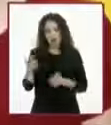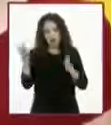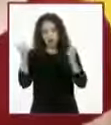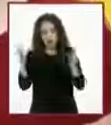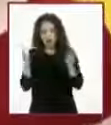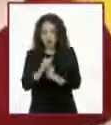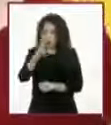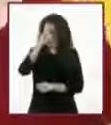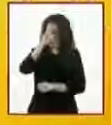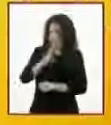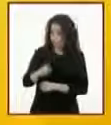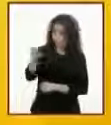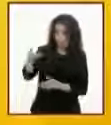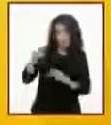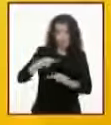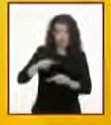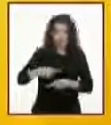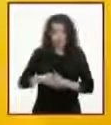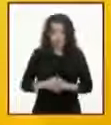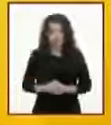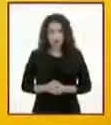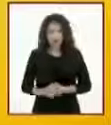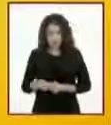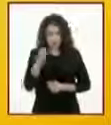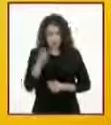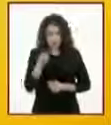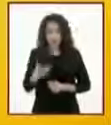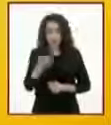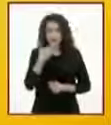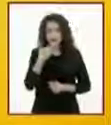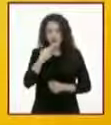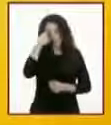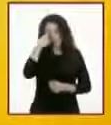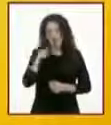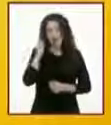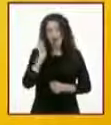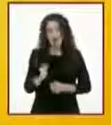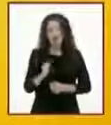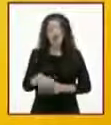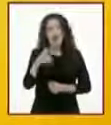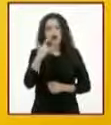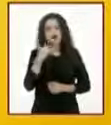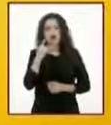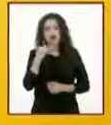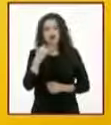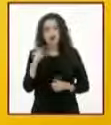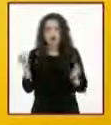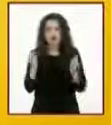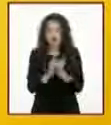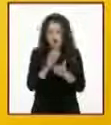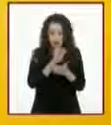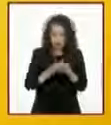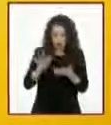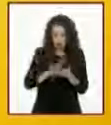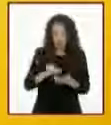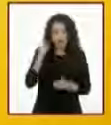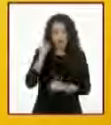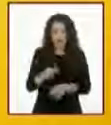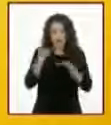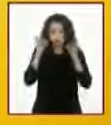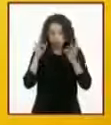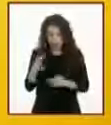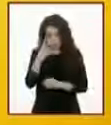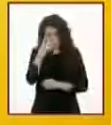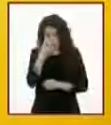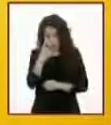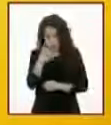el destinatario. Estas fórmulas sirven para crear un ambiente favorable y darle seriedad al contenido que se va a expresar en el cuerpo